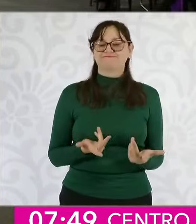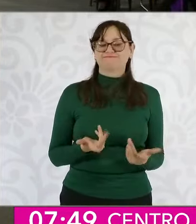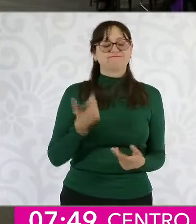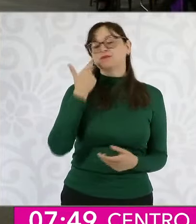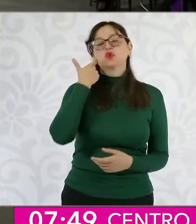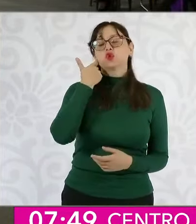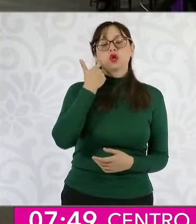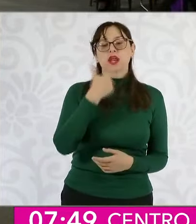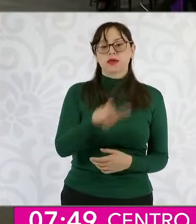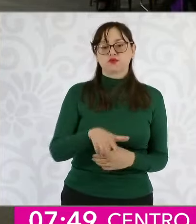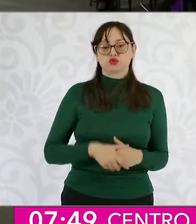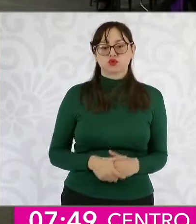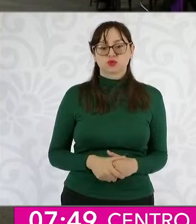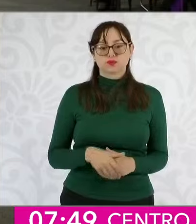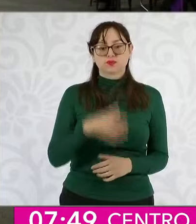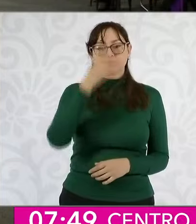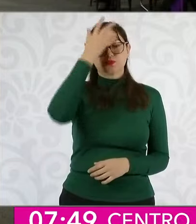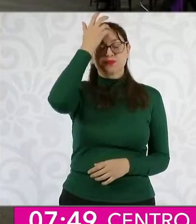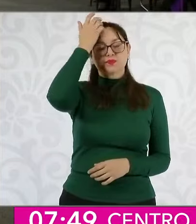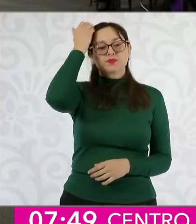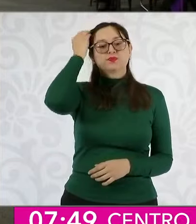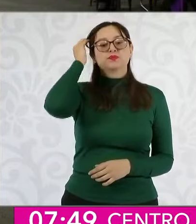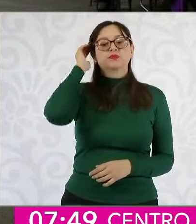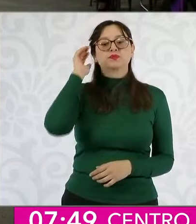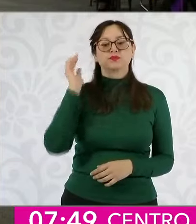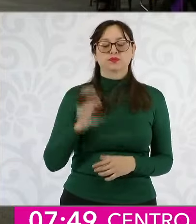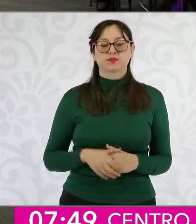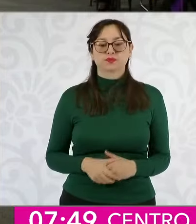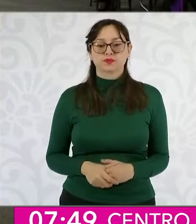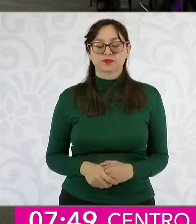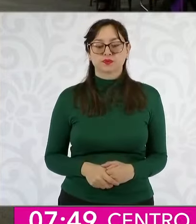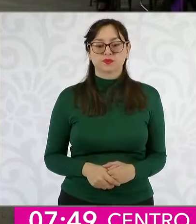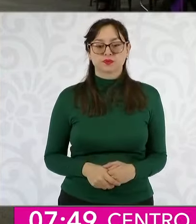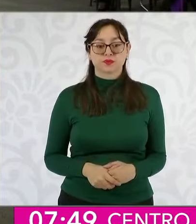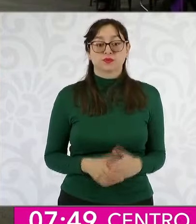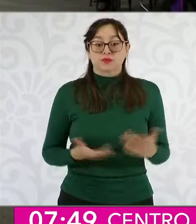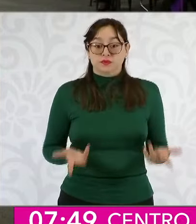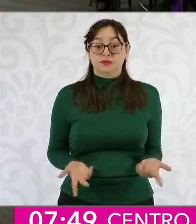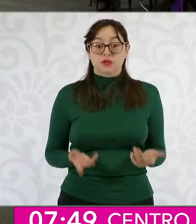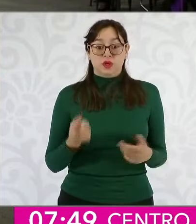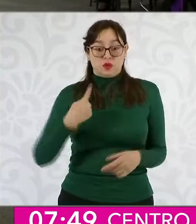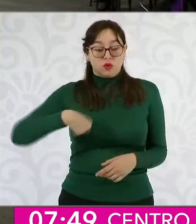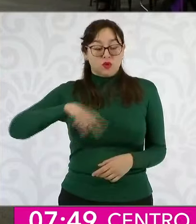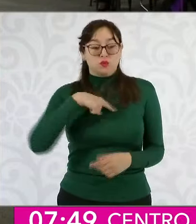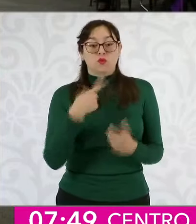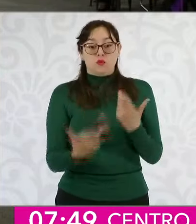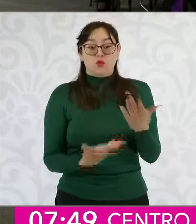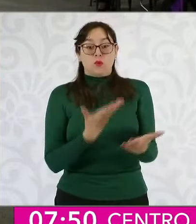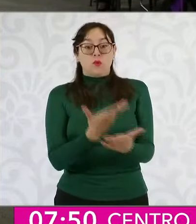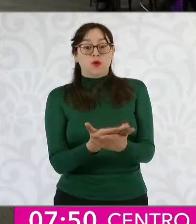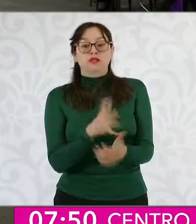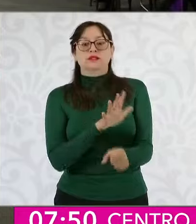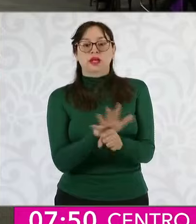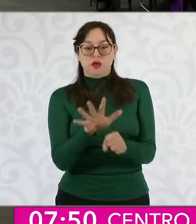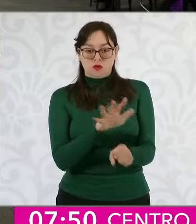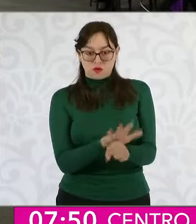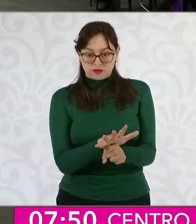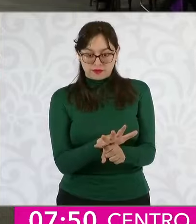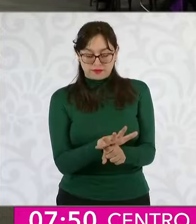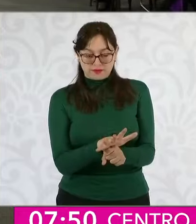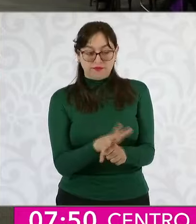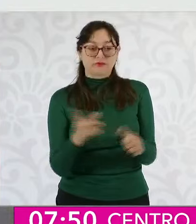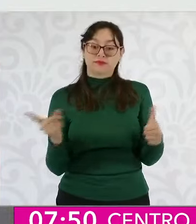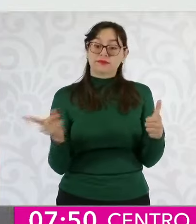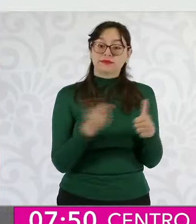Entonces, ¿qué es la propuesta que México va a preparar para esto? Bueno, primero tener estabilidad